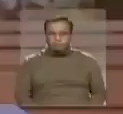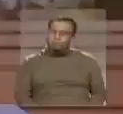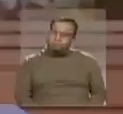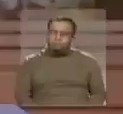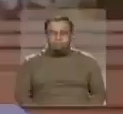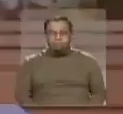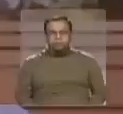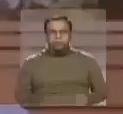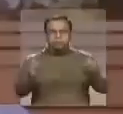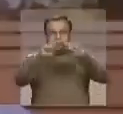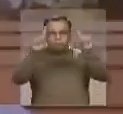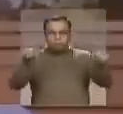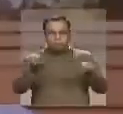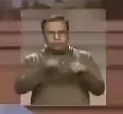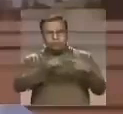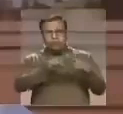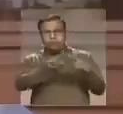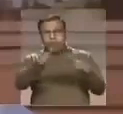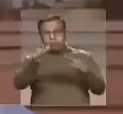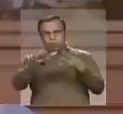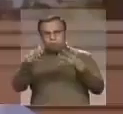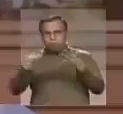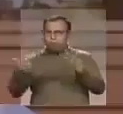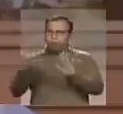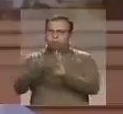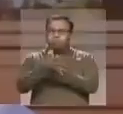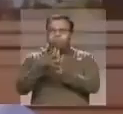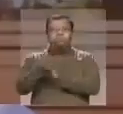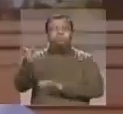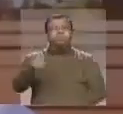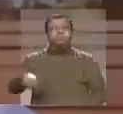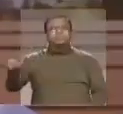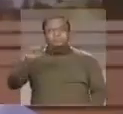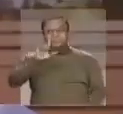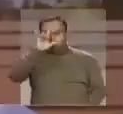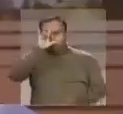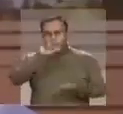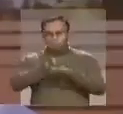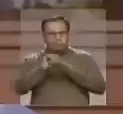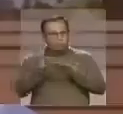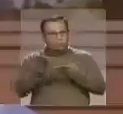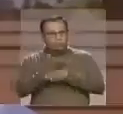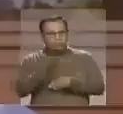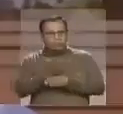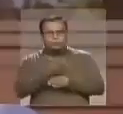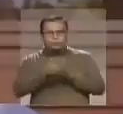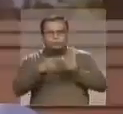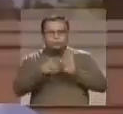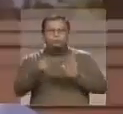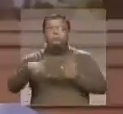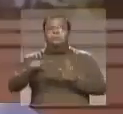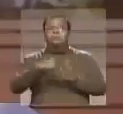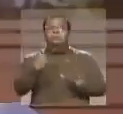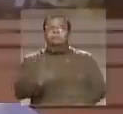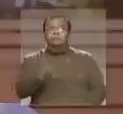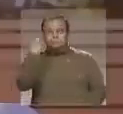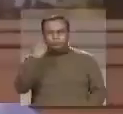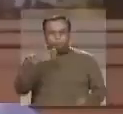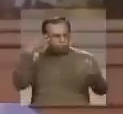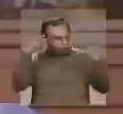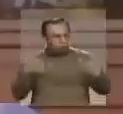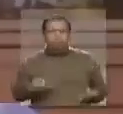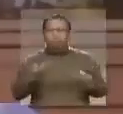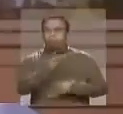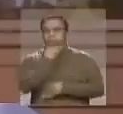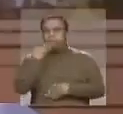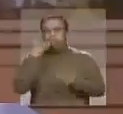primer dato, veremos otros que reflejan esa realidad y ya nos contará Audrey por qué cree que hay que problematizar esas mediciones, o sea, qué es lo que le faltan para que sean,